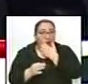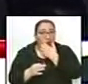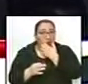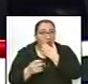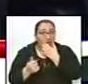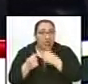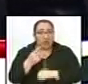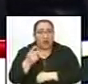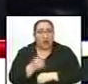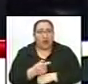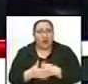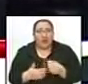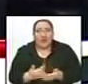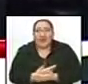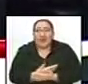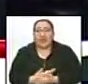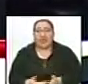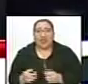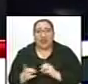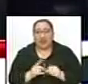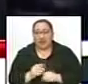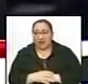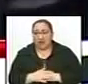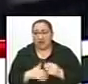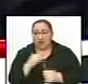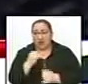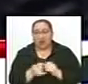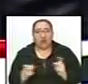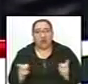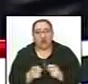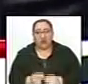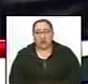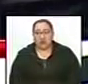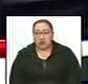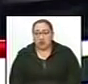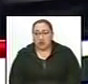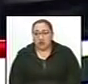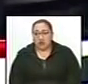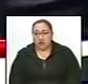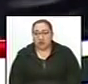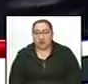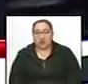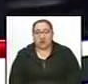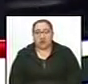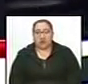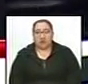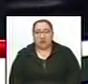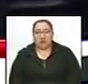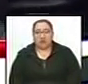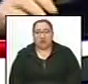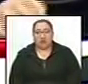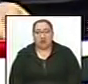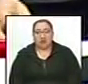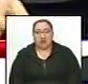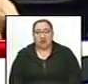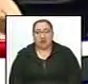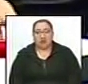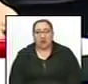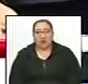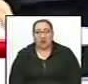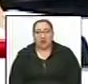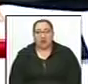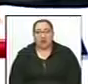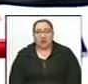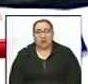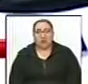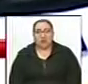casi una hora ya y no hemos avanzado en el debate de las conclusiones. O sea, nadie está rehuyendo al debate. Y cuando hablamos de debate de